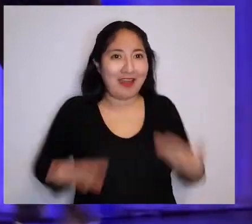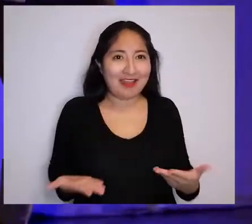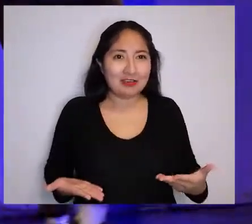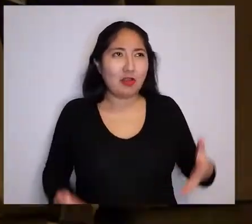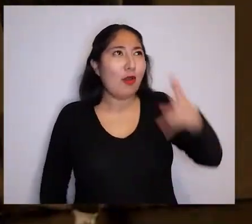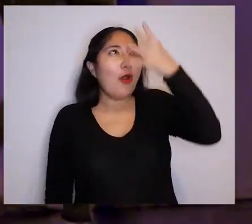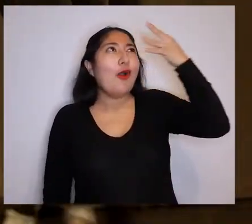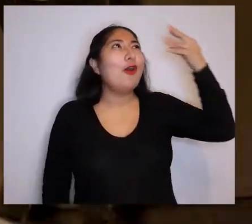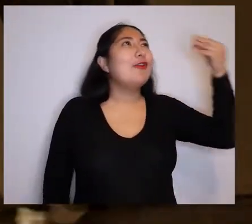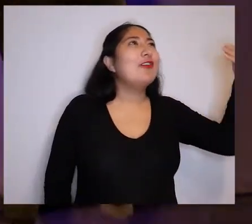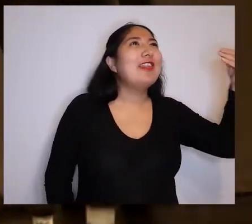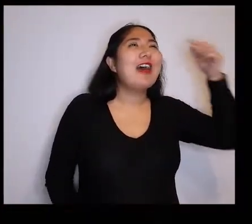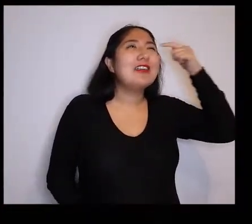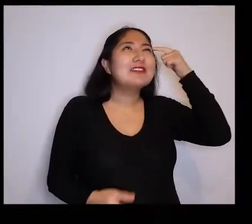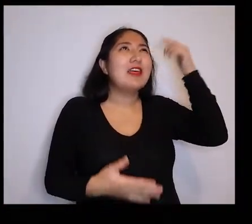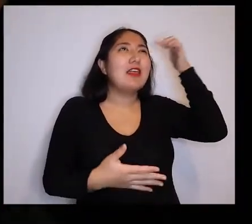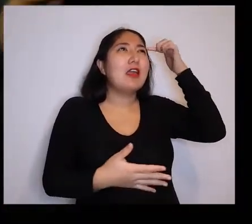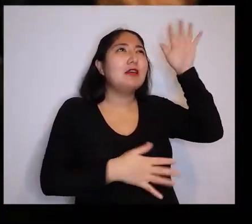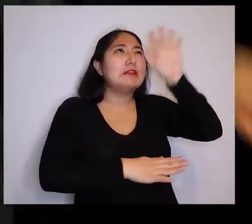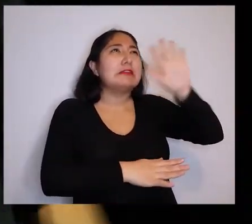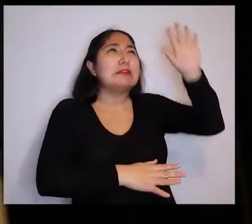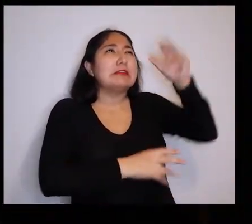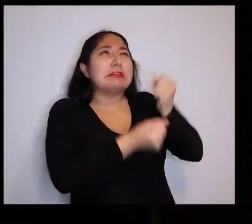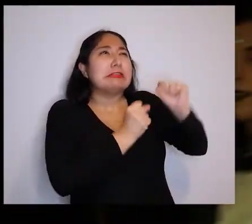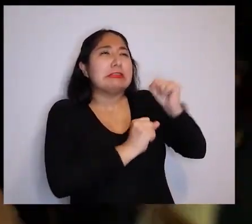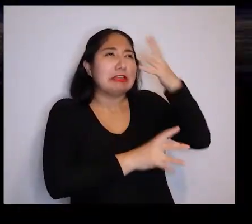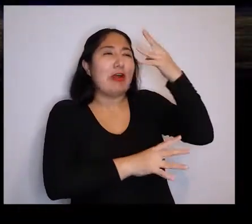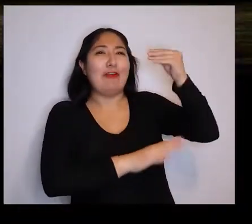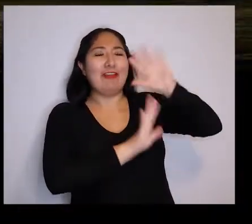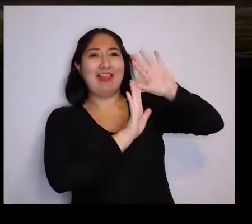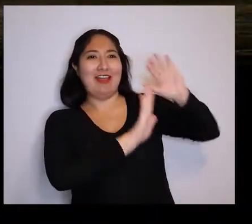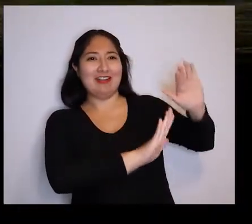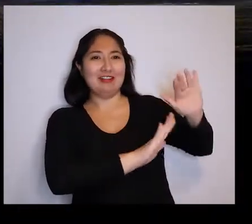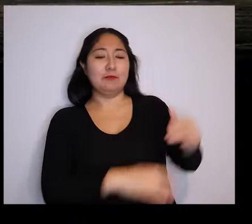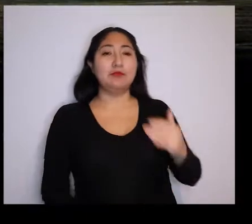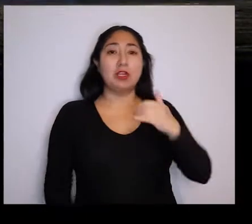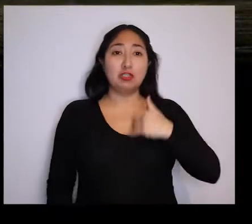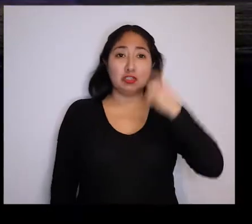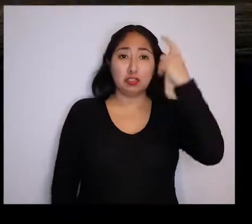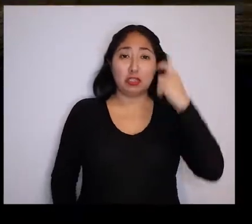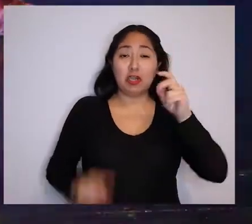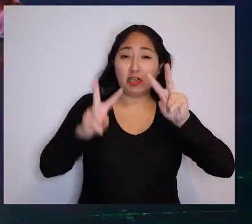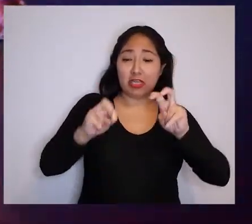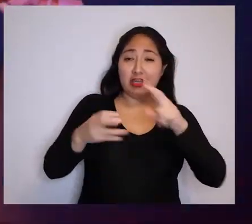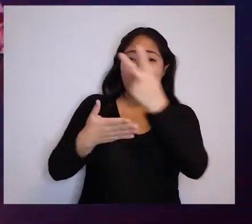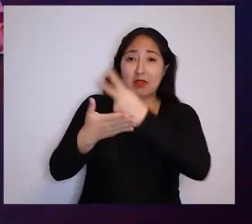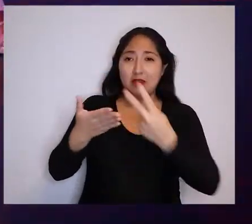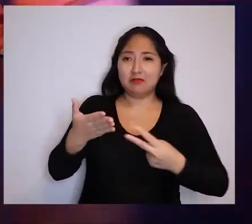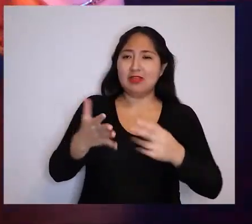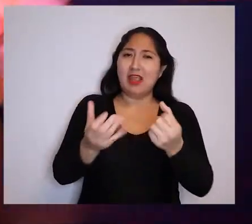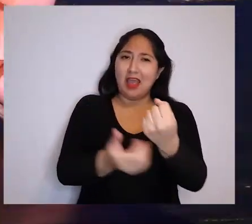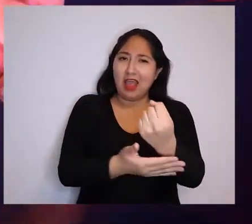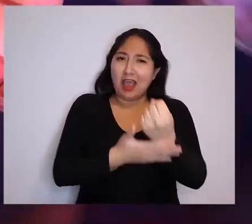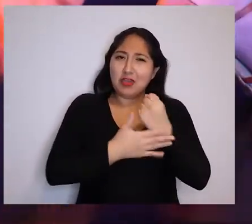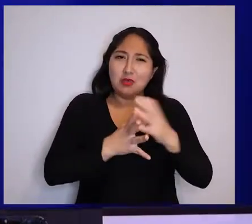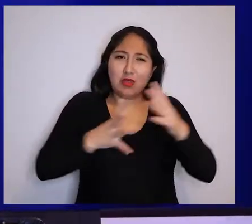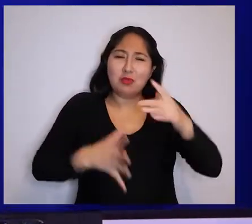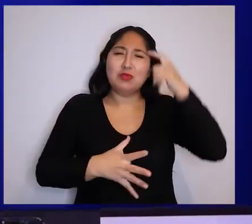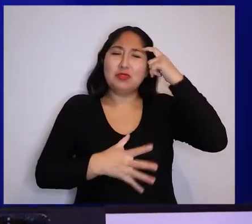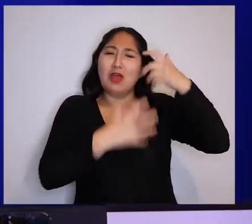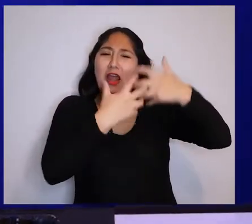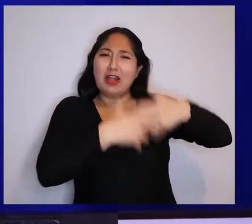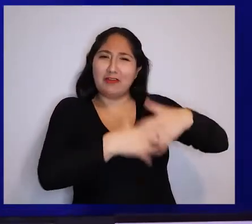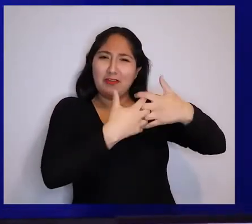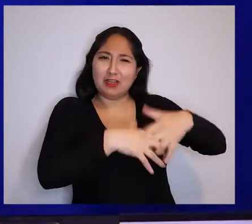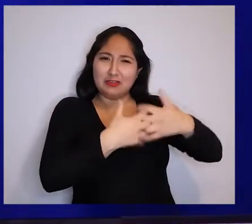también ayudan a eso, como a olvidarse un poco de ese tipo de estrés. Yo creo que el tema de las artes ayuda mucho a la como